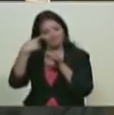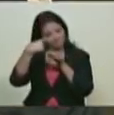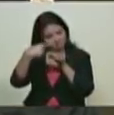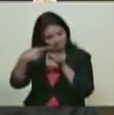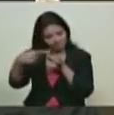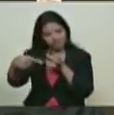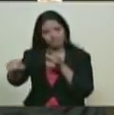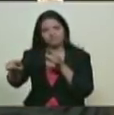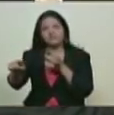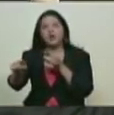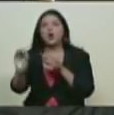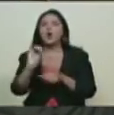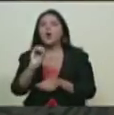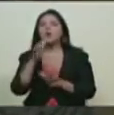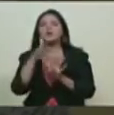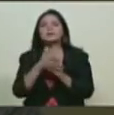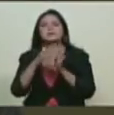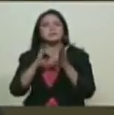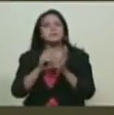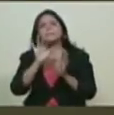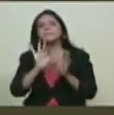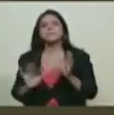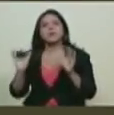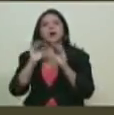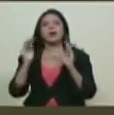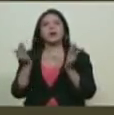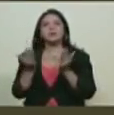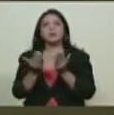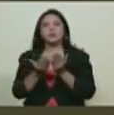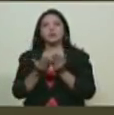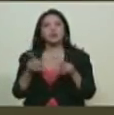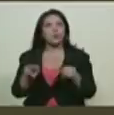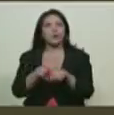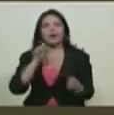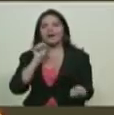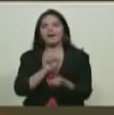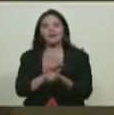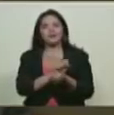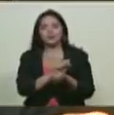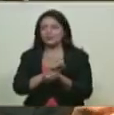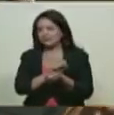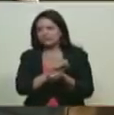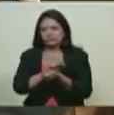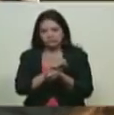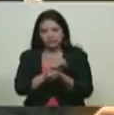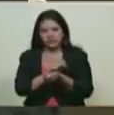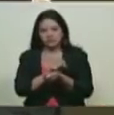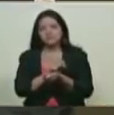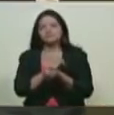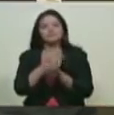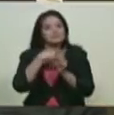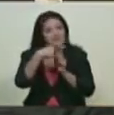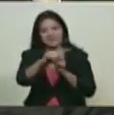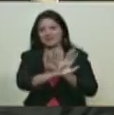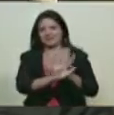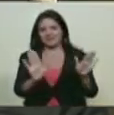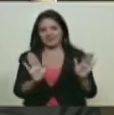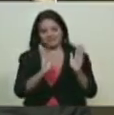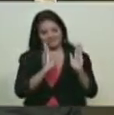lo que ha representado para buena parte del mundo la esclavitud sin duda alguna eso